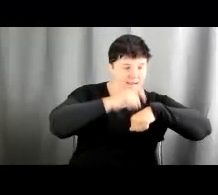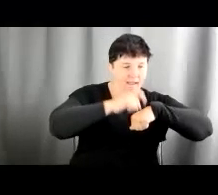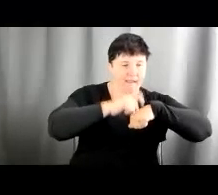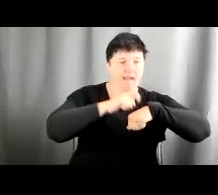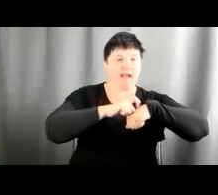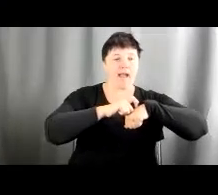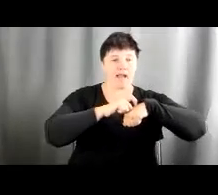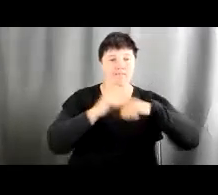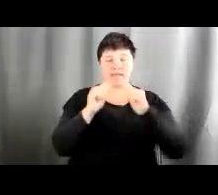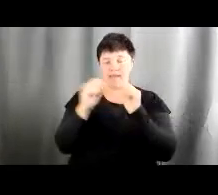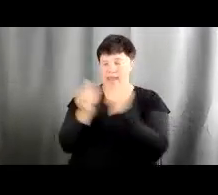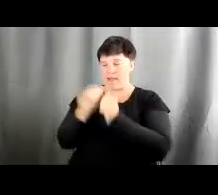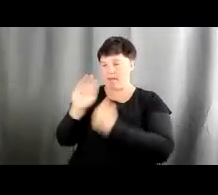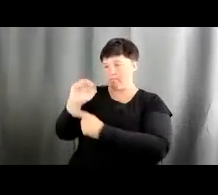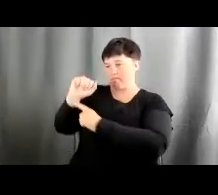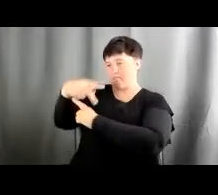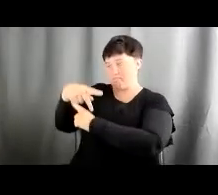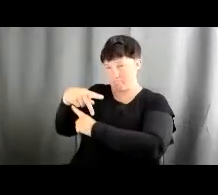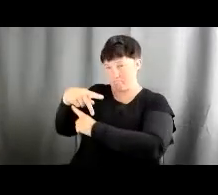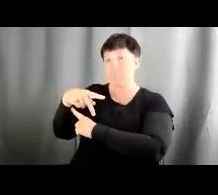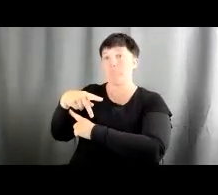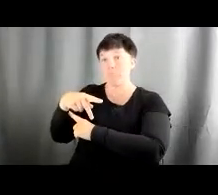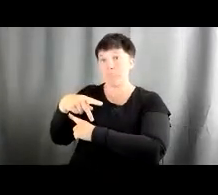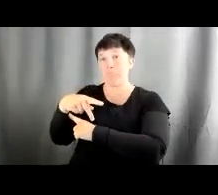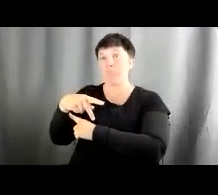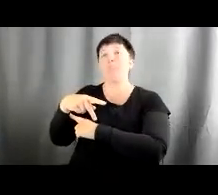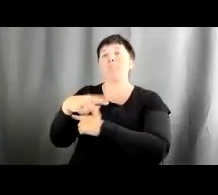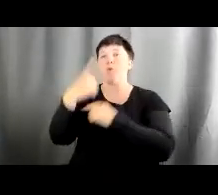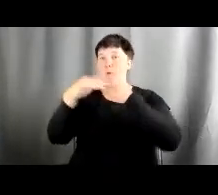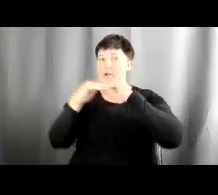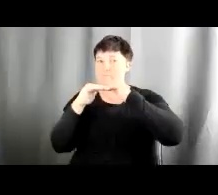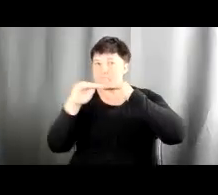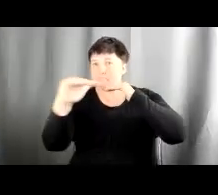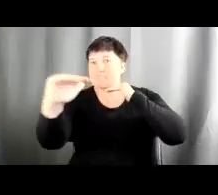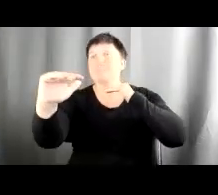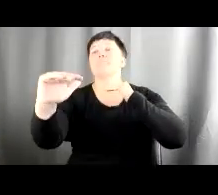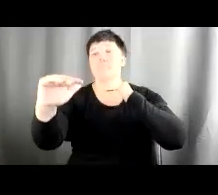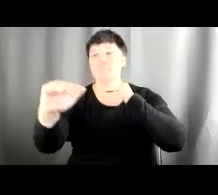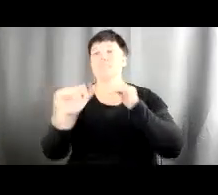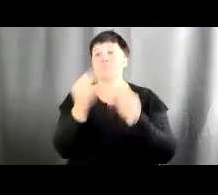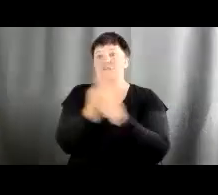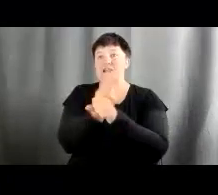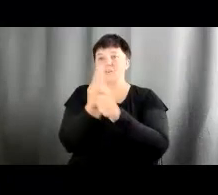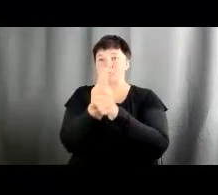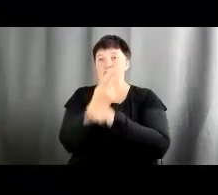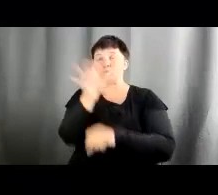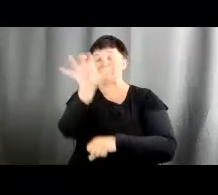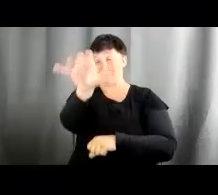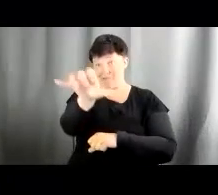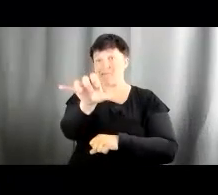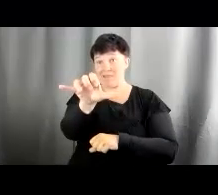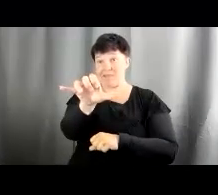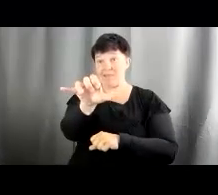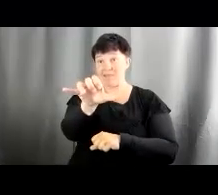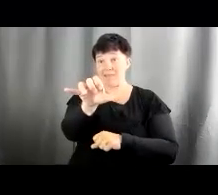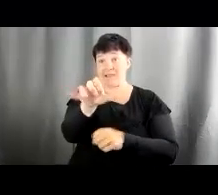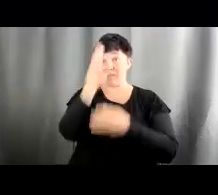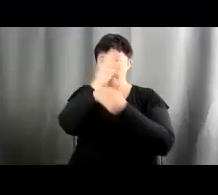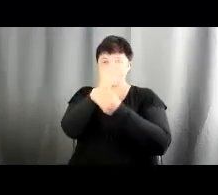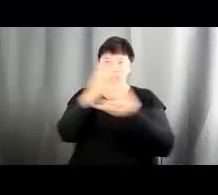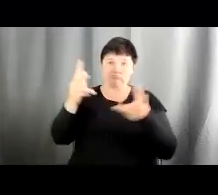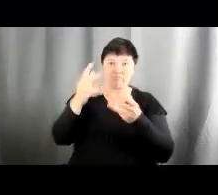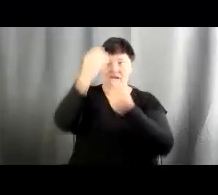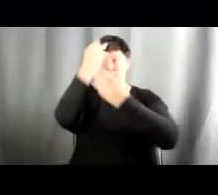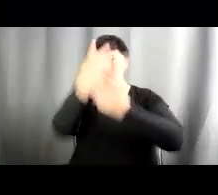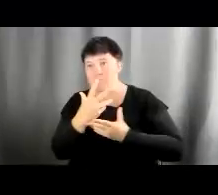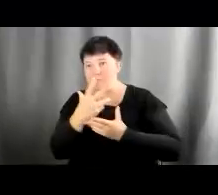mapa, una escala lineal que luego puede usarse para filtrar la información y explorarla.